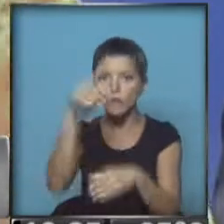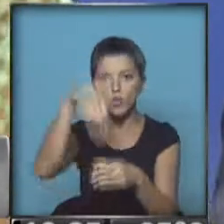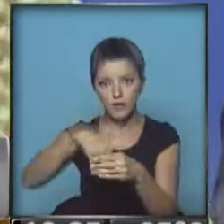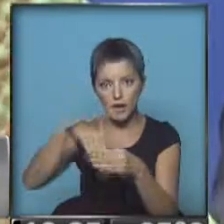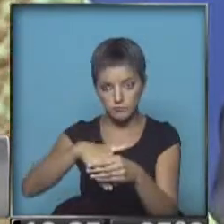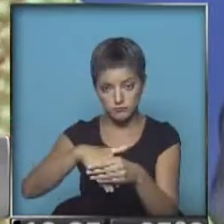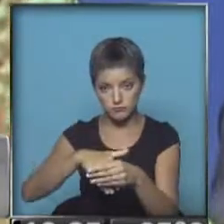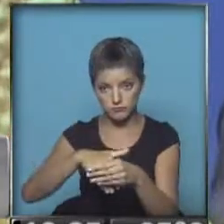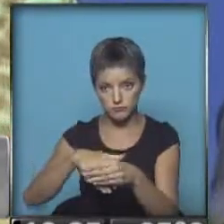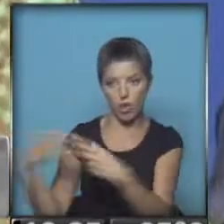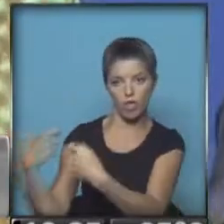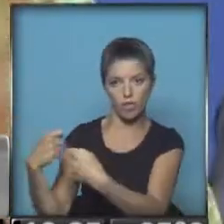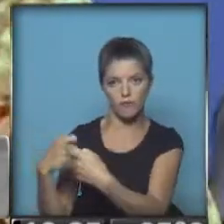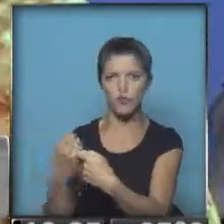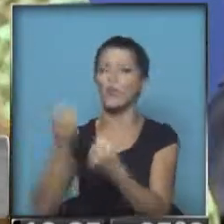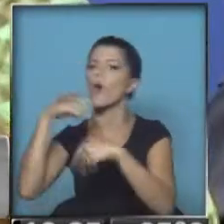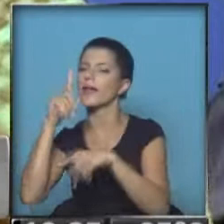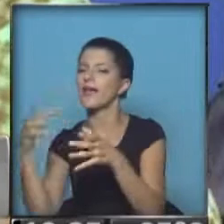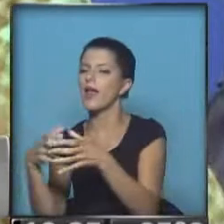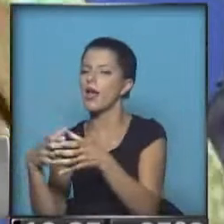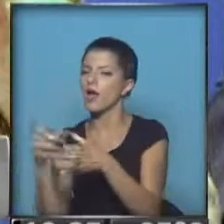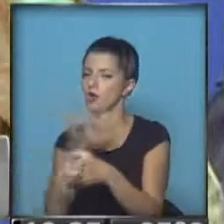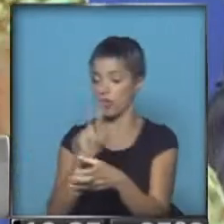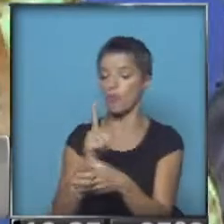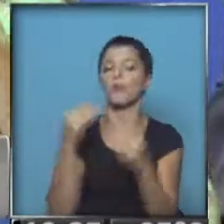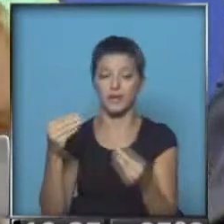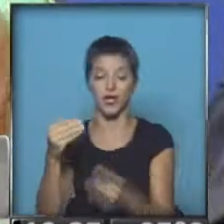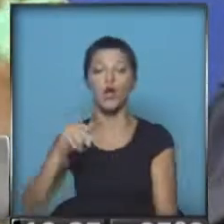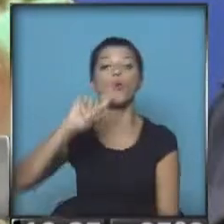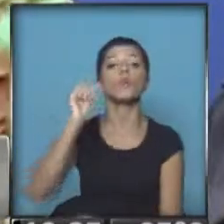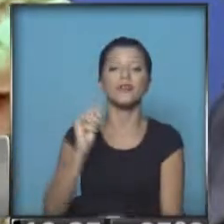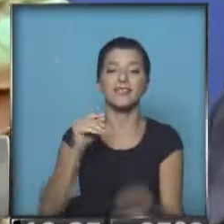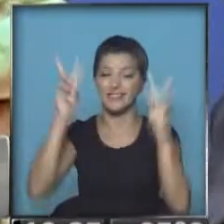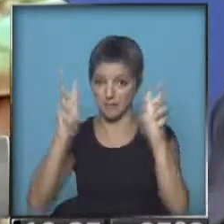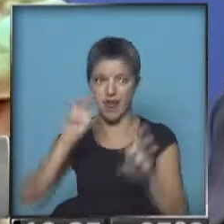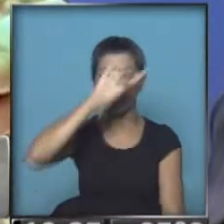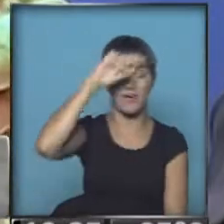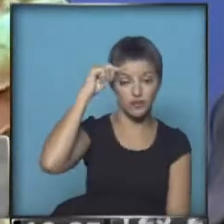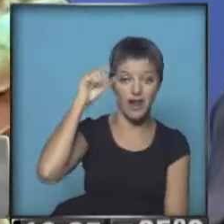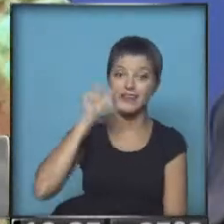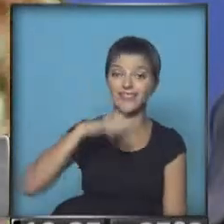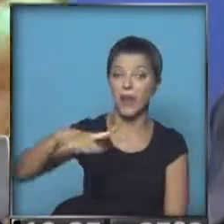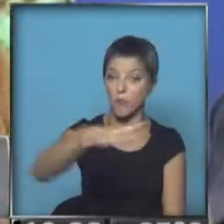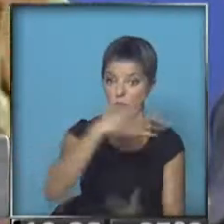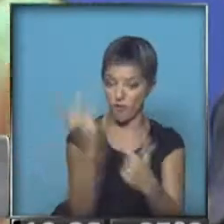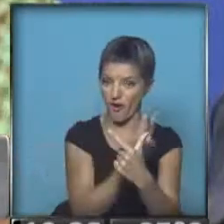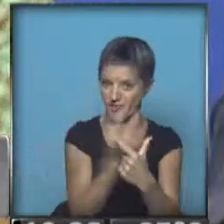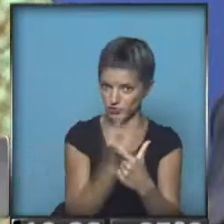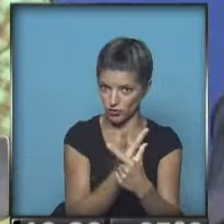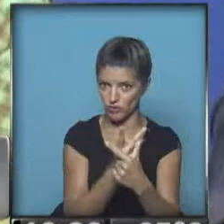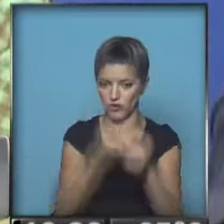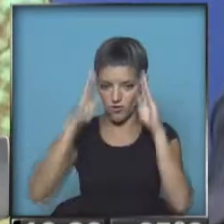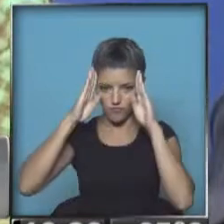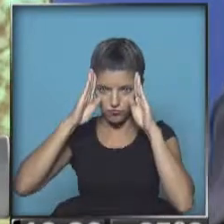no por cualquier cosa, sino porque cuando lo nacional y lo popular se pone en